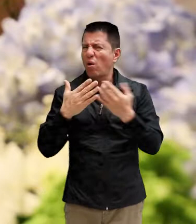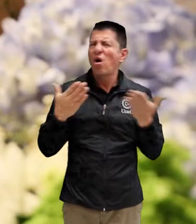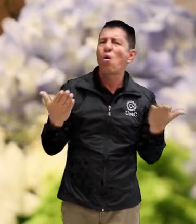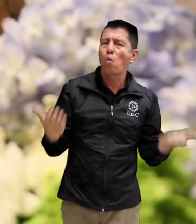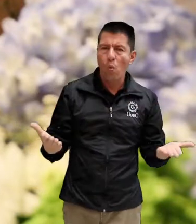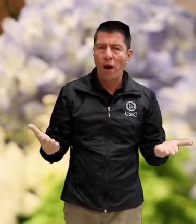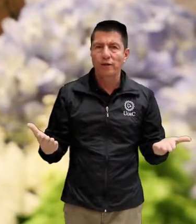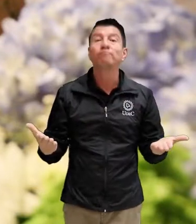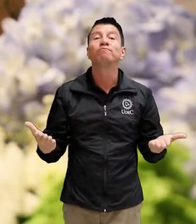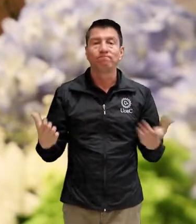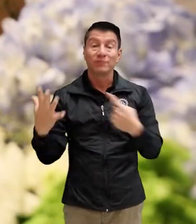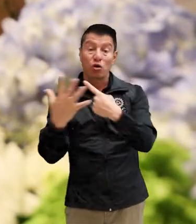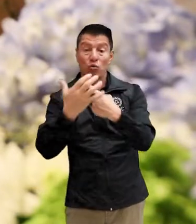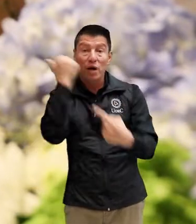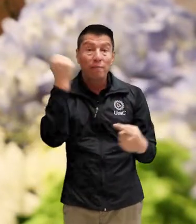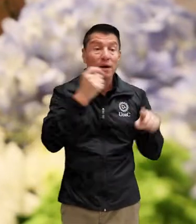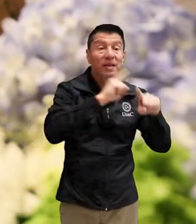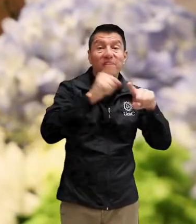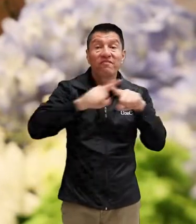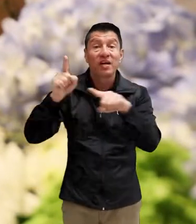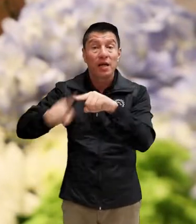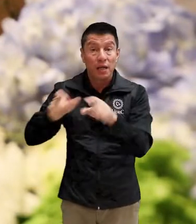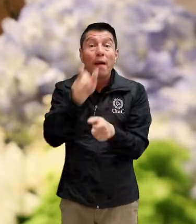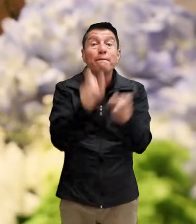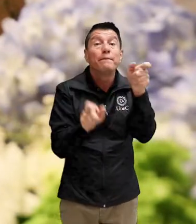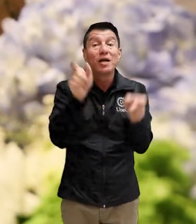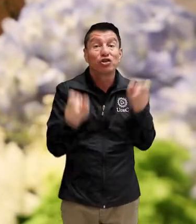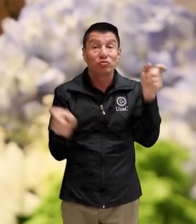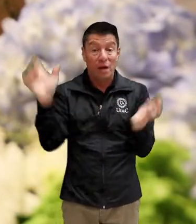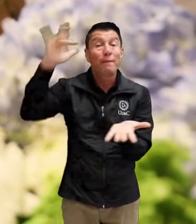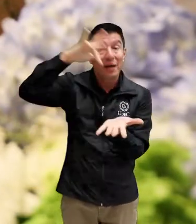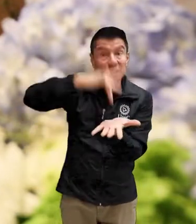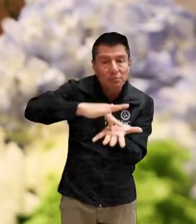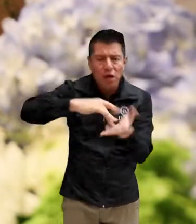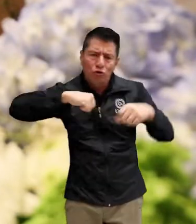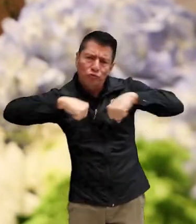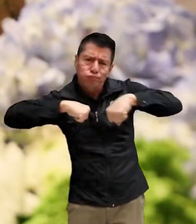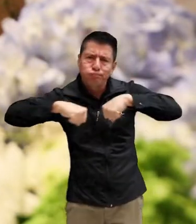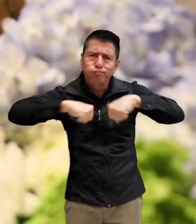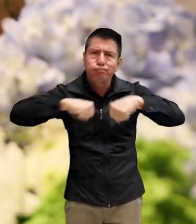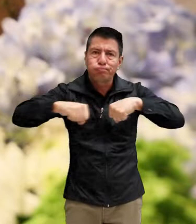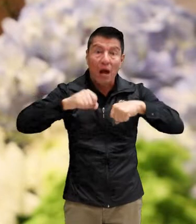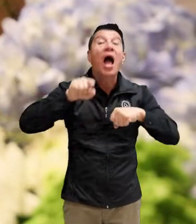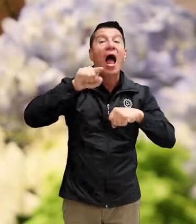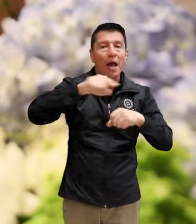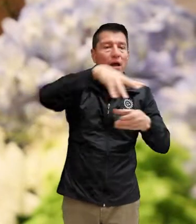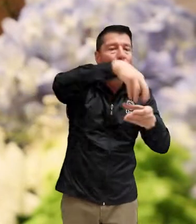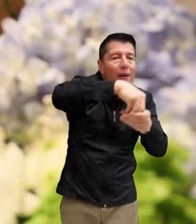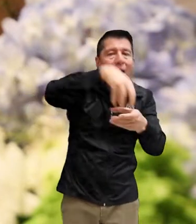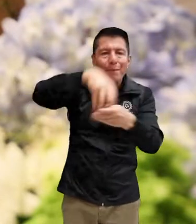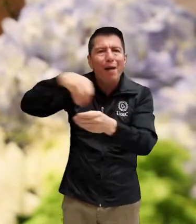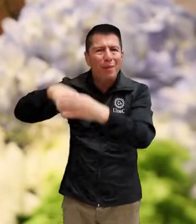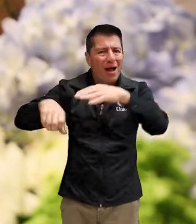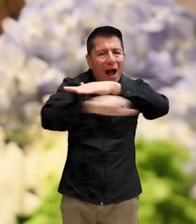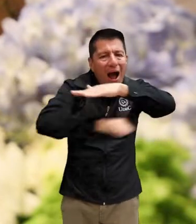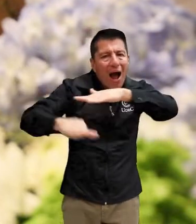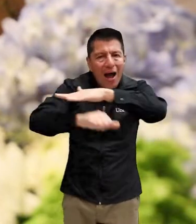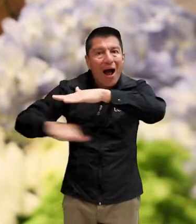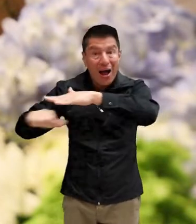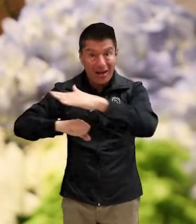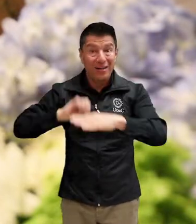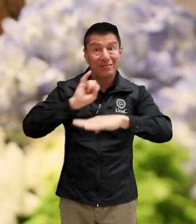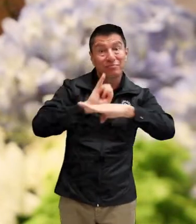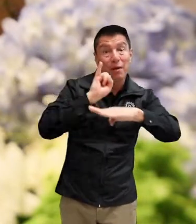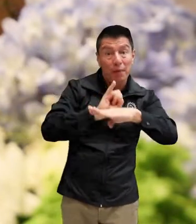Cundinamarca lograr que las diferentes personas que participaron, que pertenecen a los diferentes estamentos institucionales,